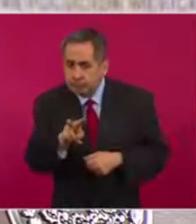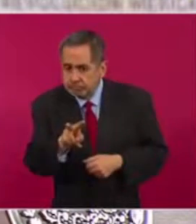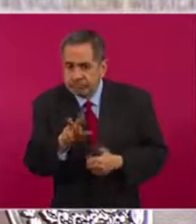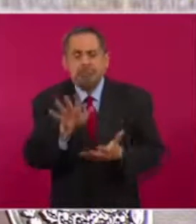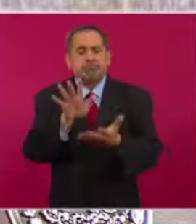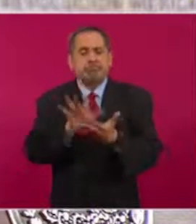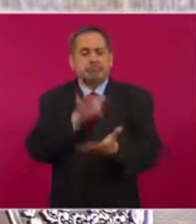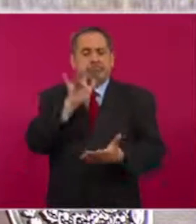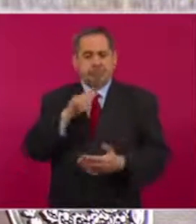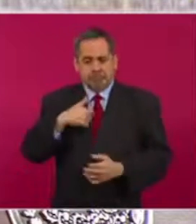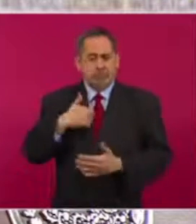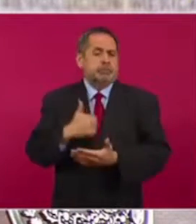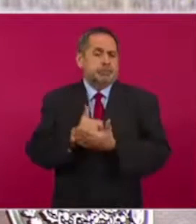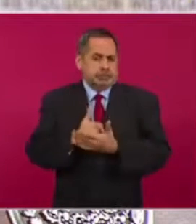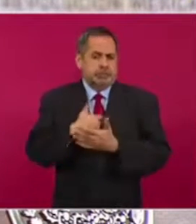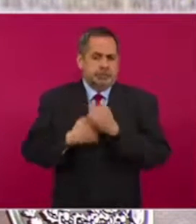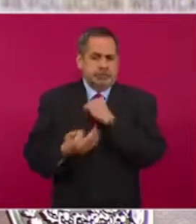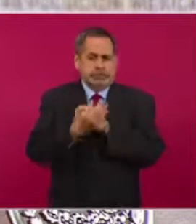nosotros, ¿no?,